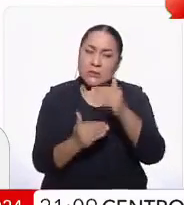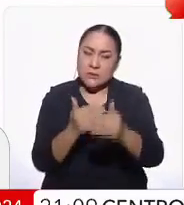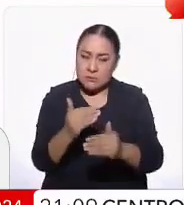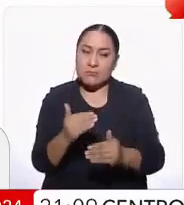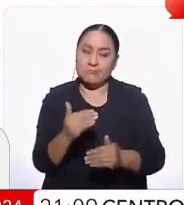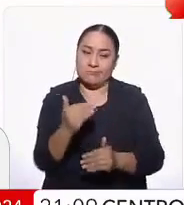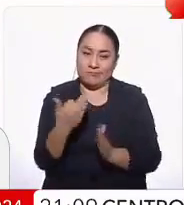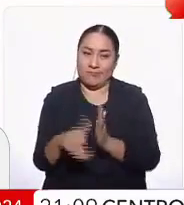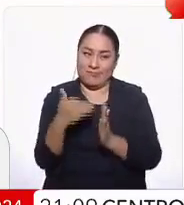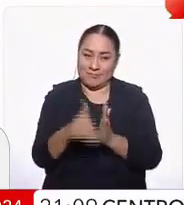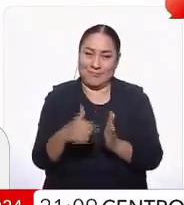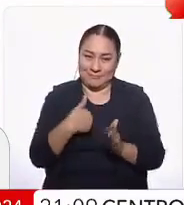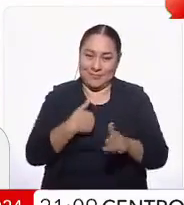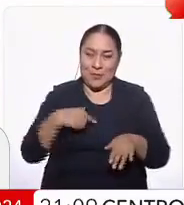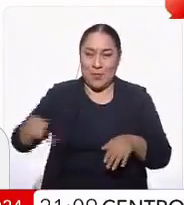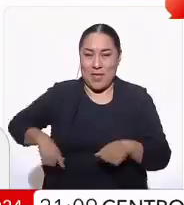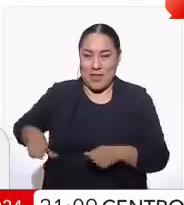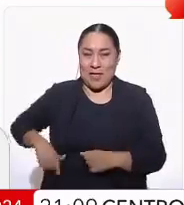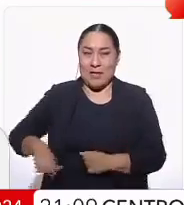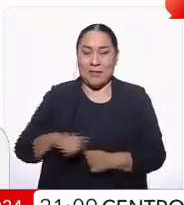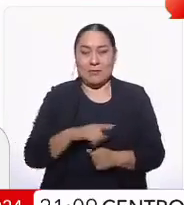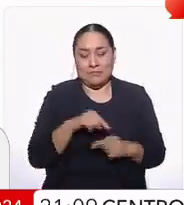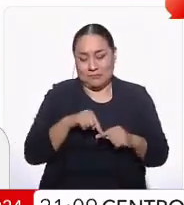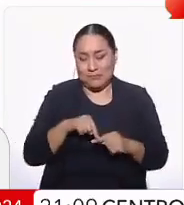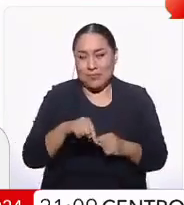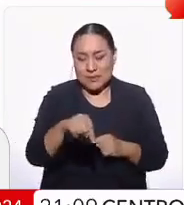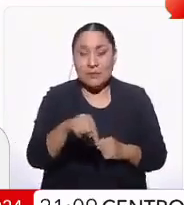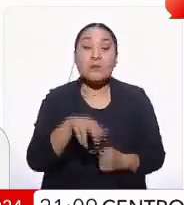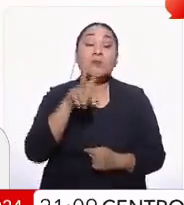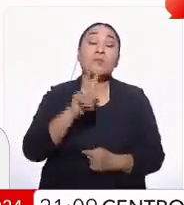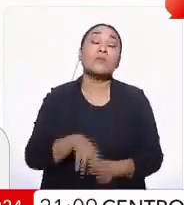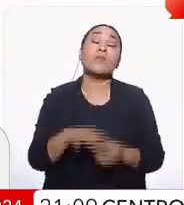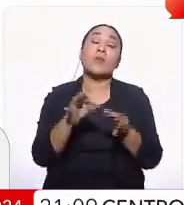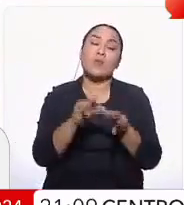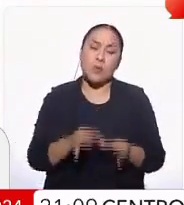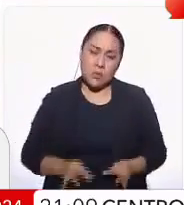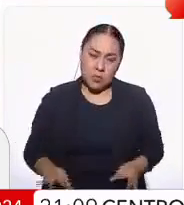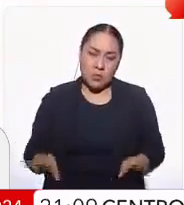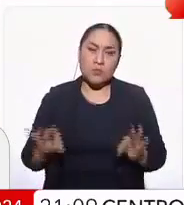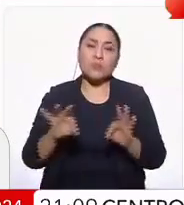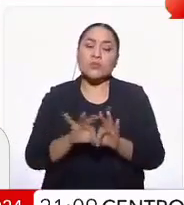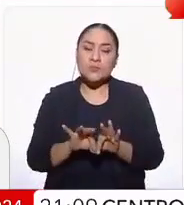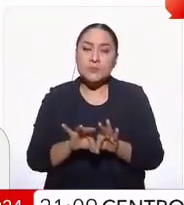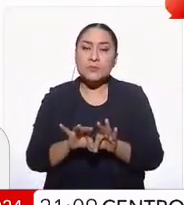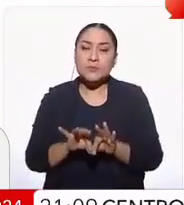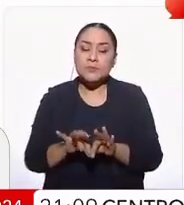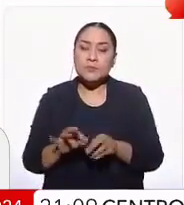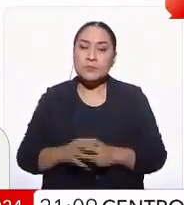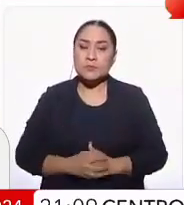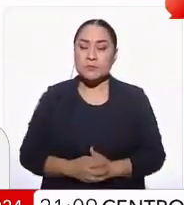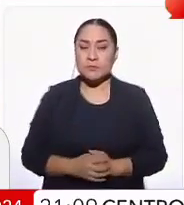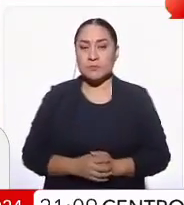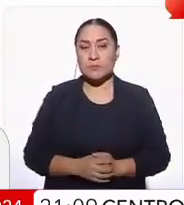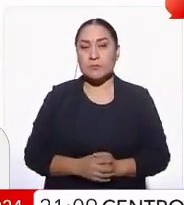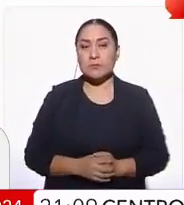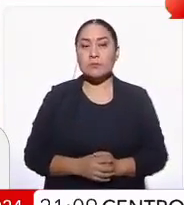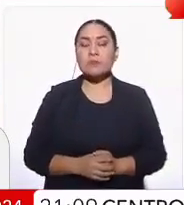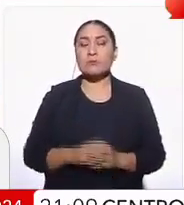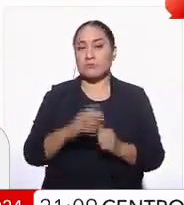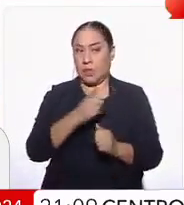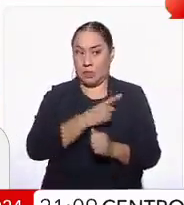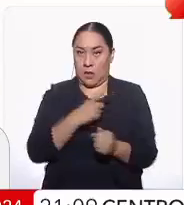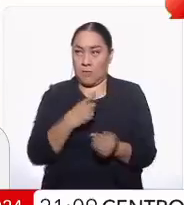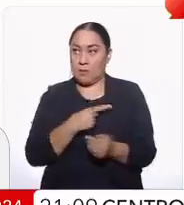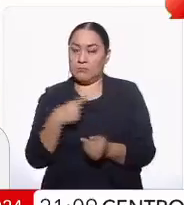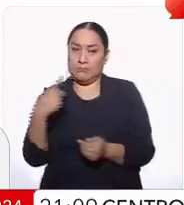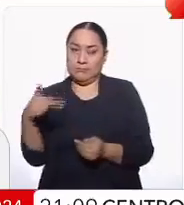faltan y es muy importante que quede el